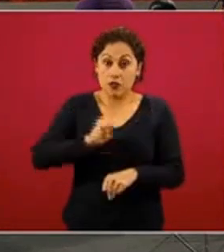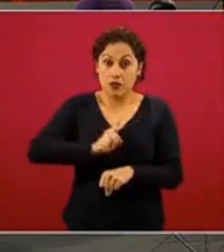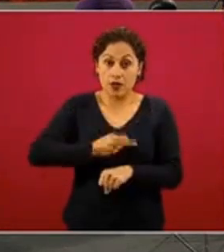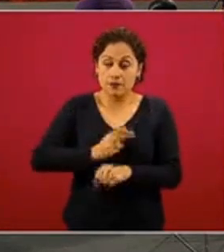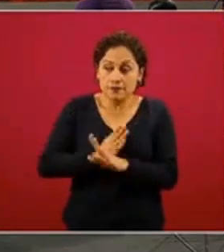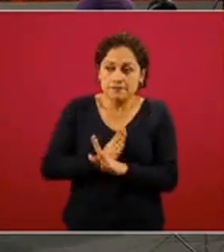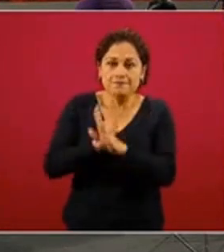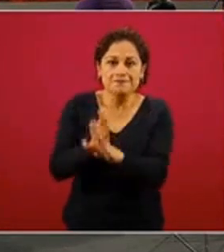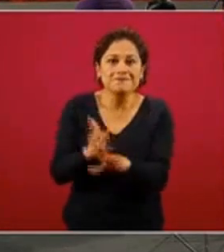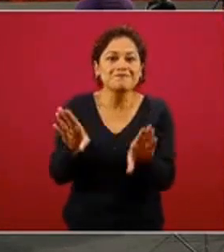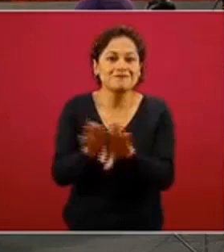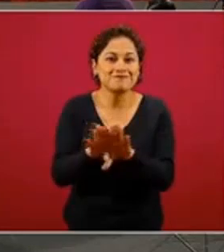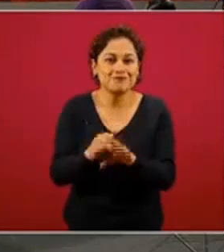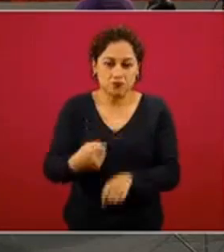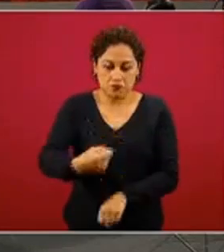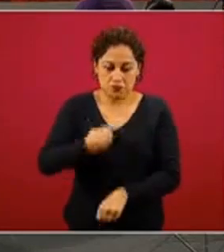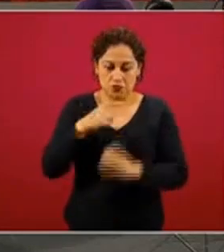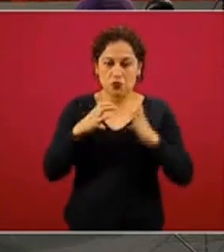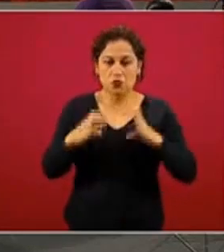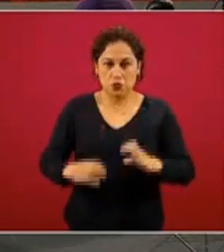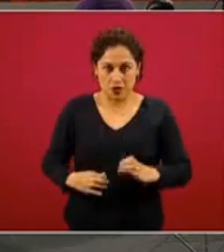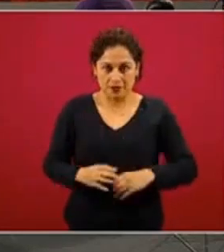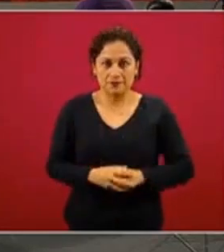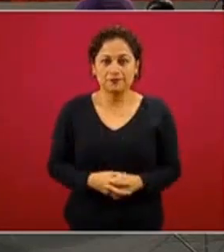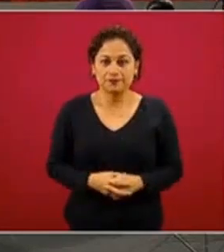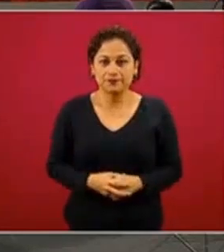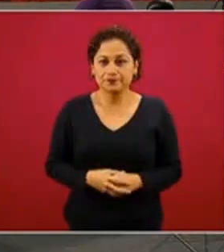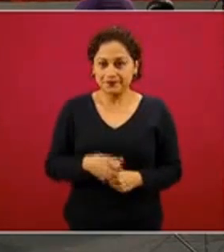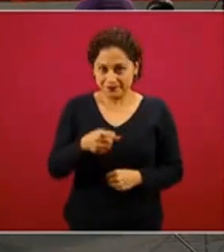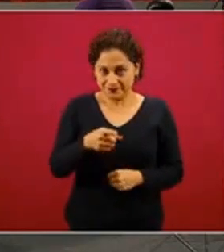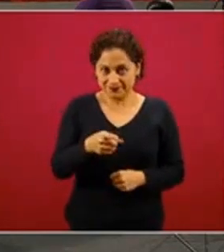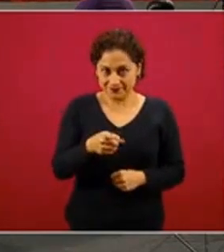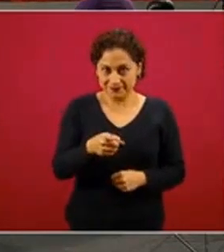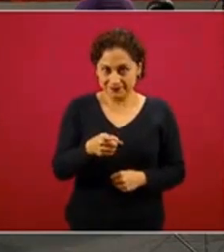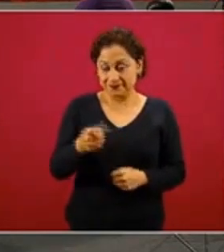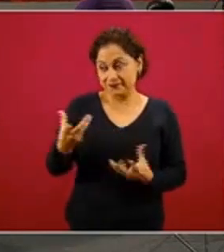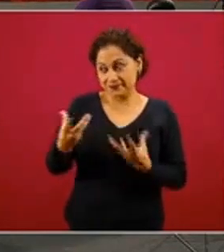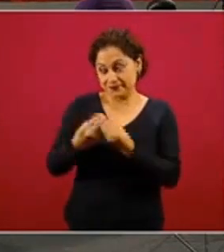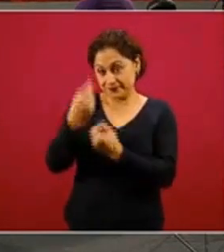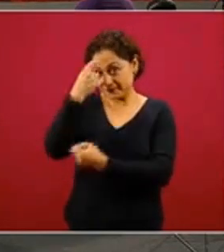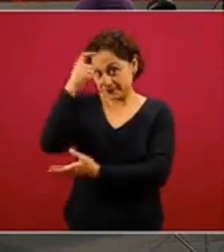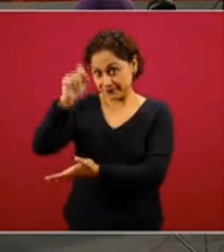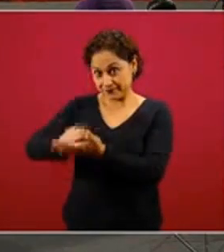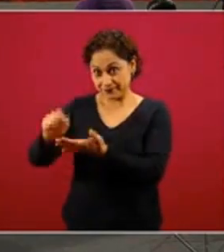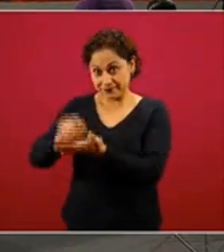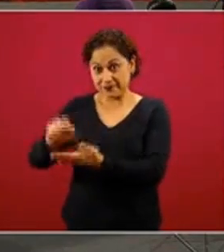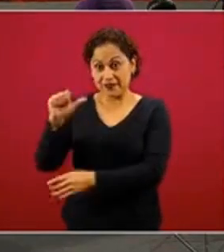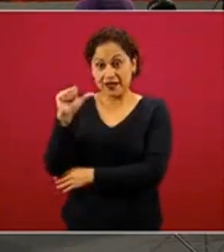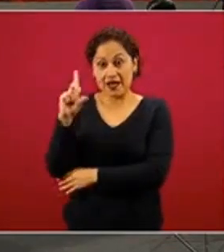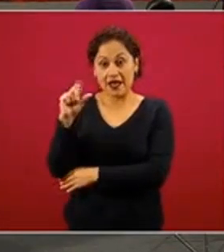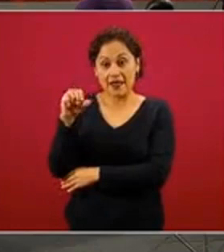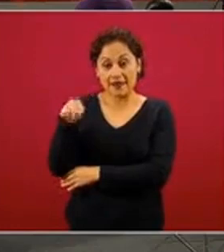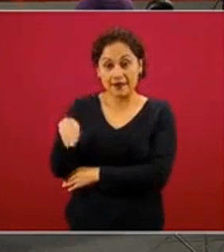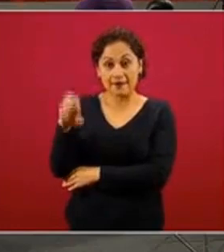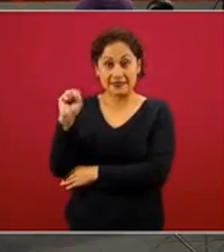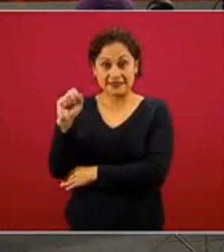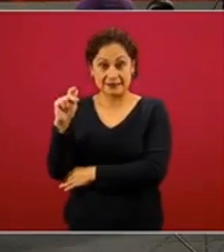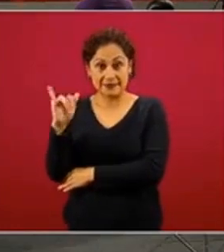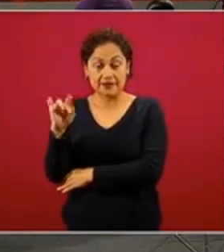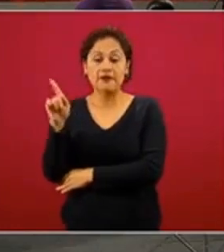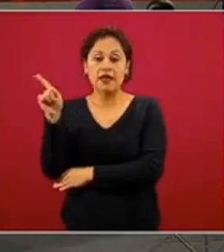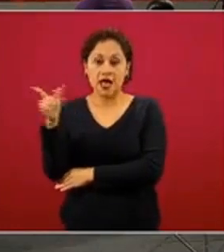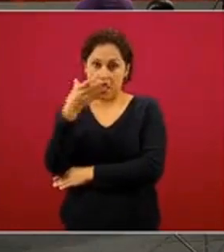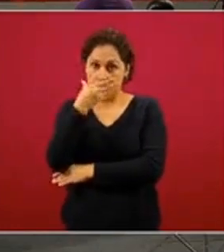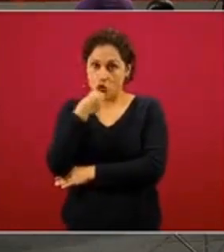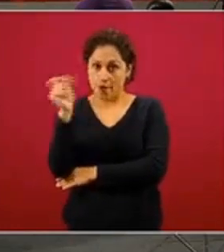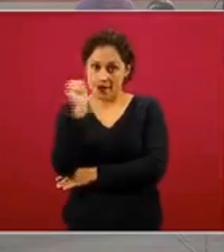Estarán de acuerdo en principio conmigo y desde luego con Adam Smith, ilustre pedagogo, no sé cómo calificarlo, que